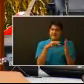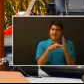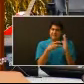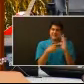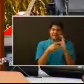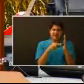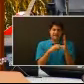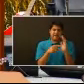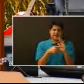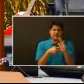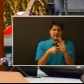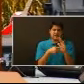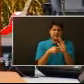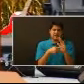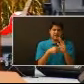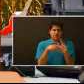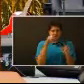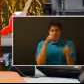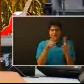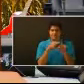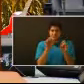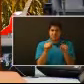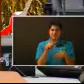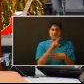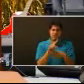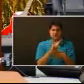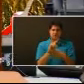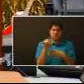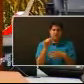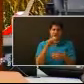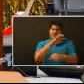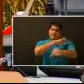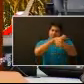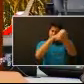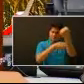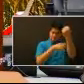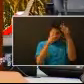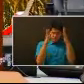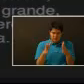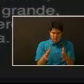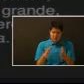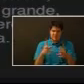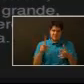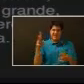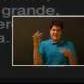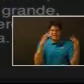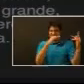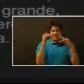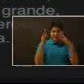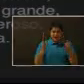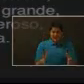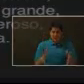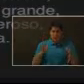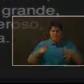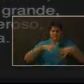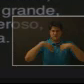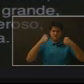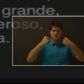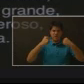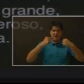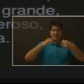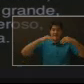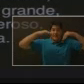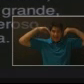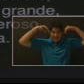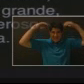la acepción, o también se puede utilizar esta palabra. Poderoso, guerrero, esforzado, fuerte, gigante. Cuando